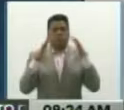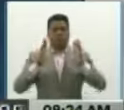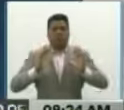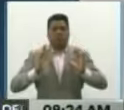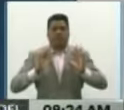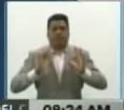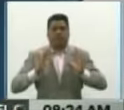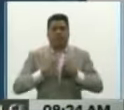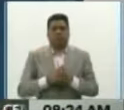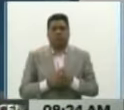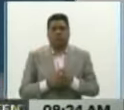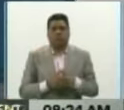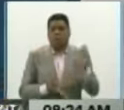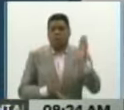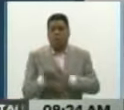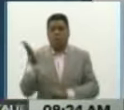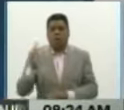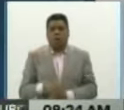pasan esa pena también.